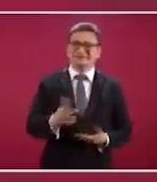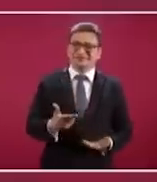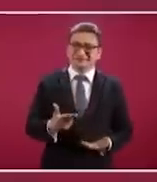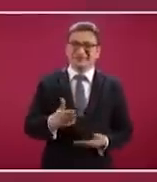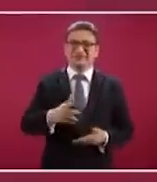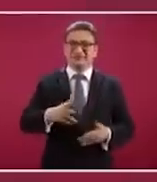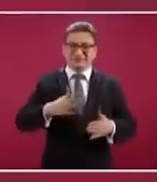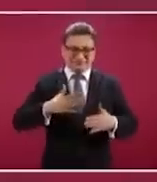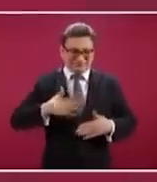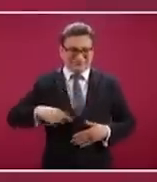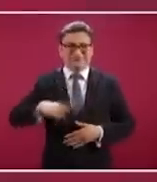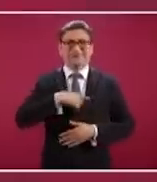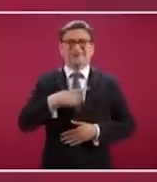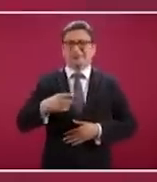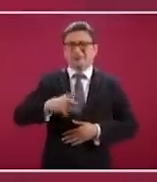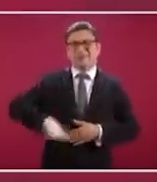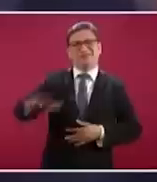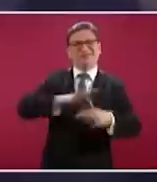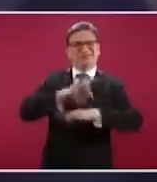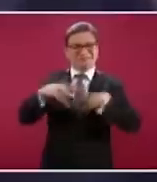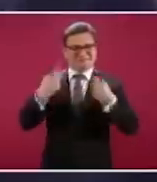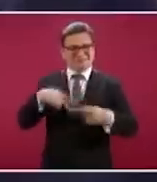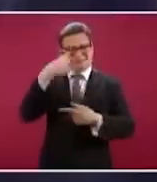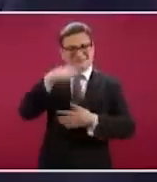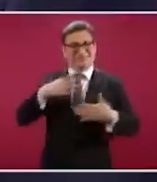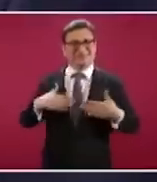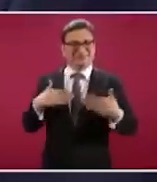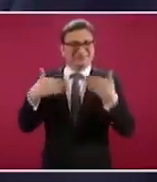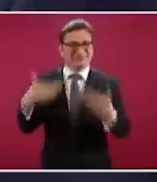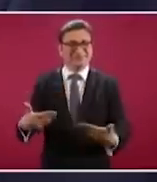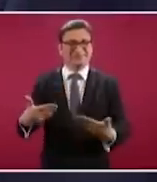tenerle confianza al pueblo de México,